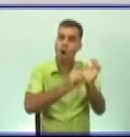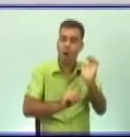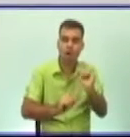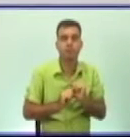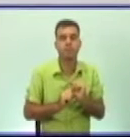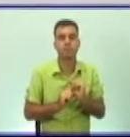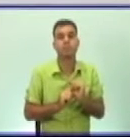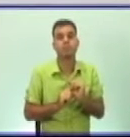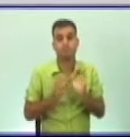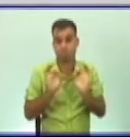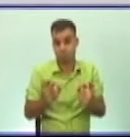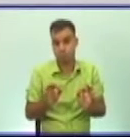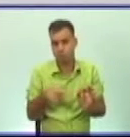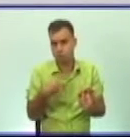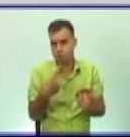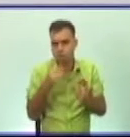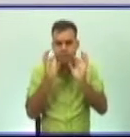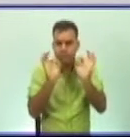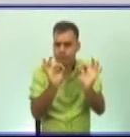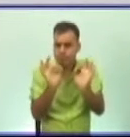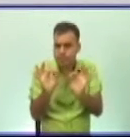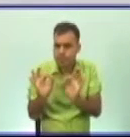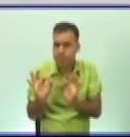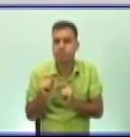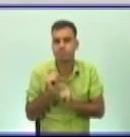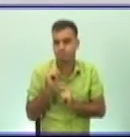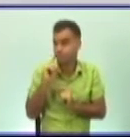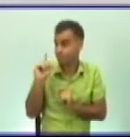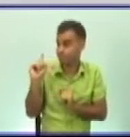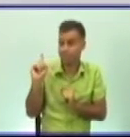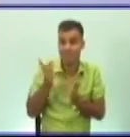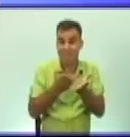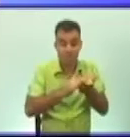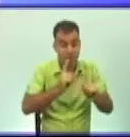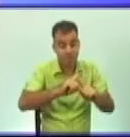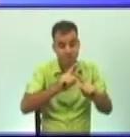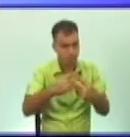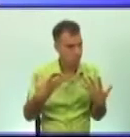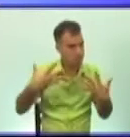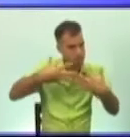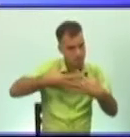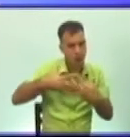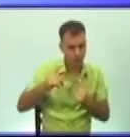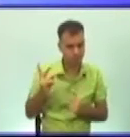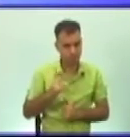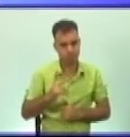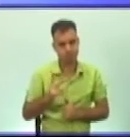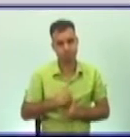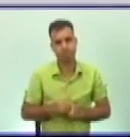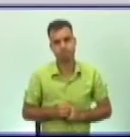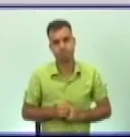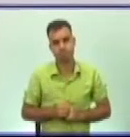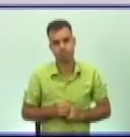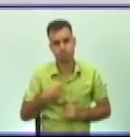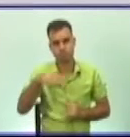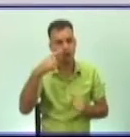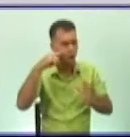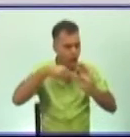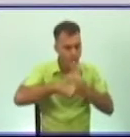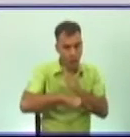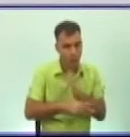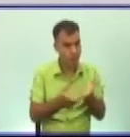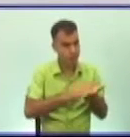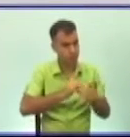siguiendo muy de cerca lo que aparece en su libro de texto. Usted refuerce con su libro de texto.